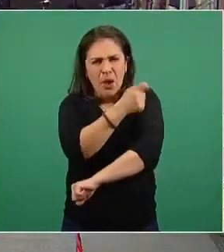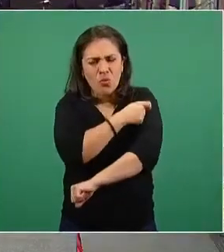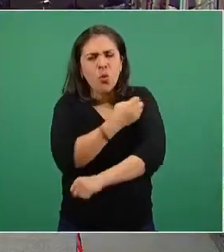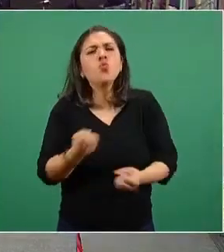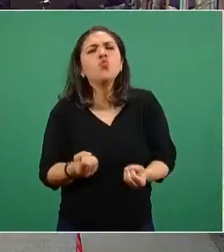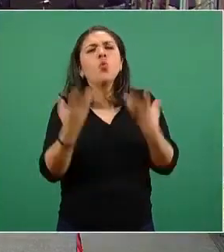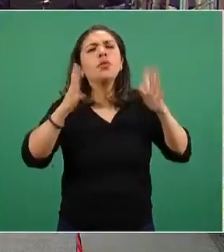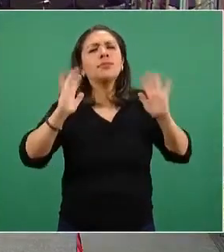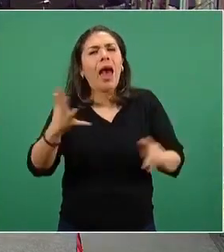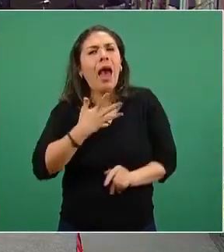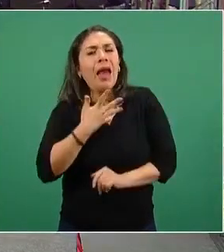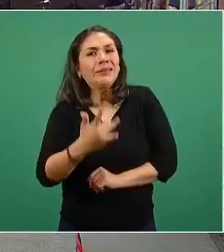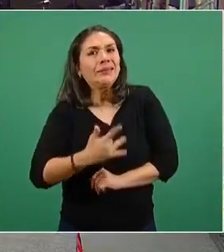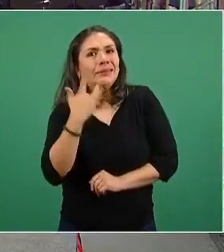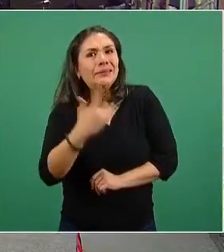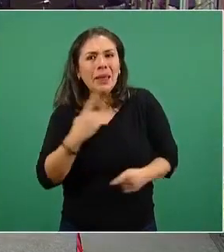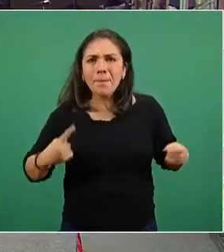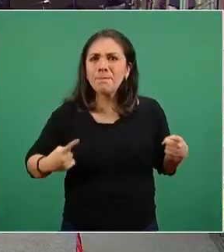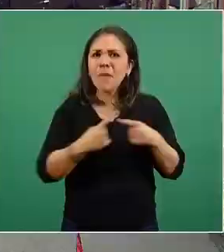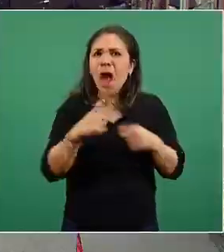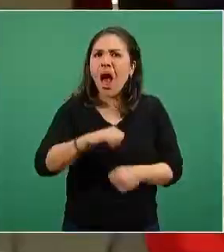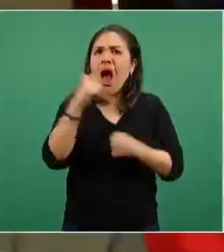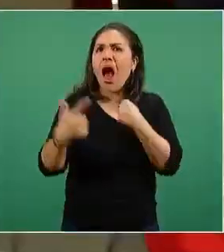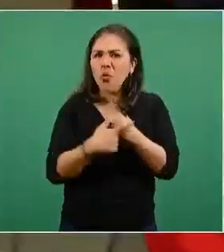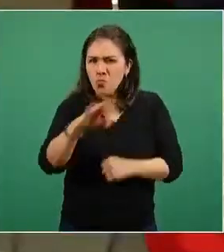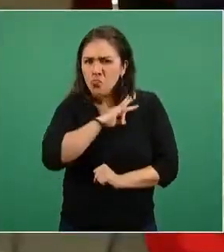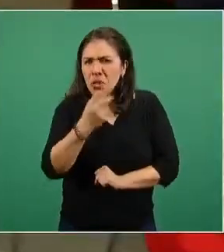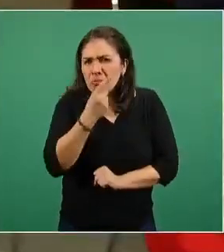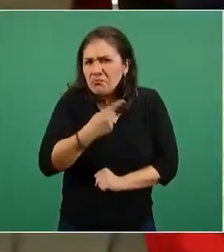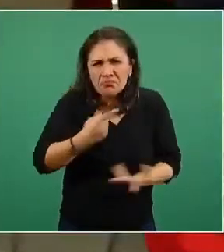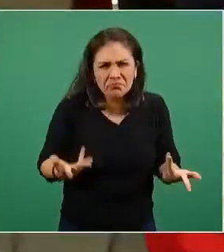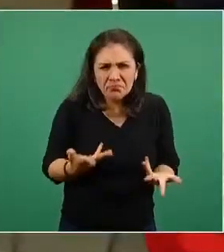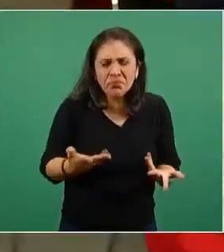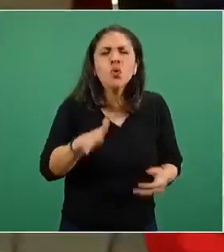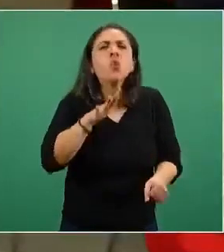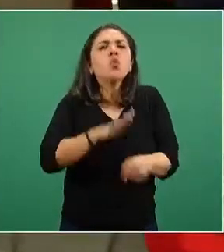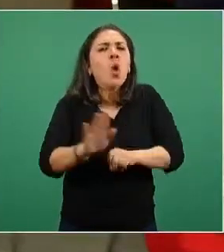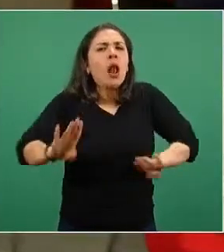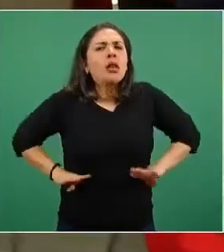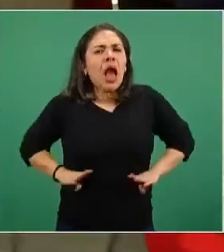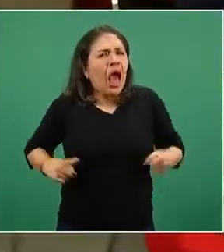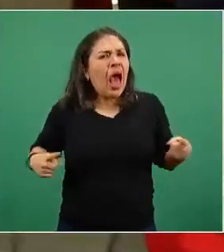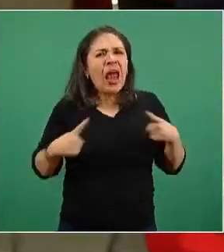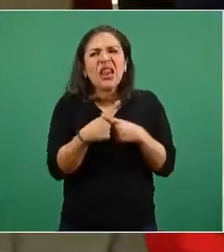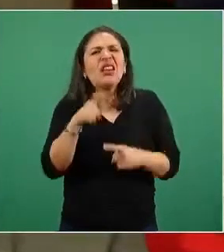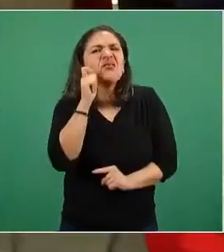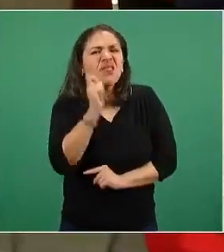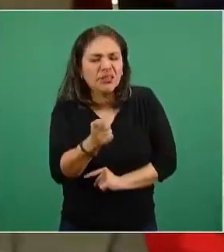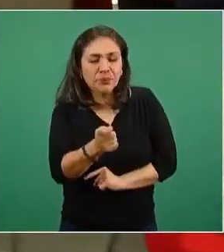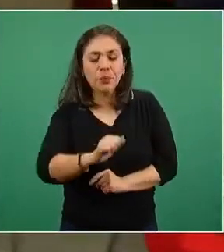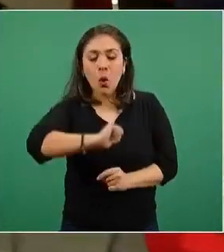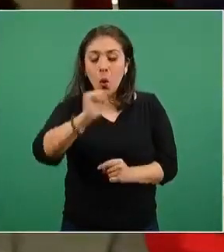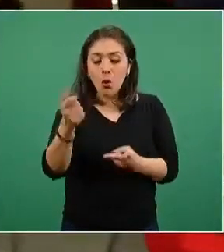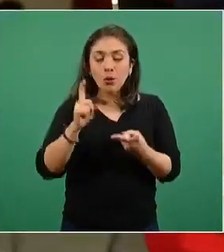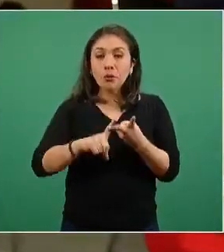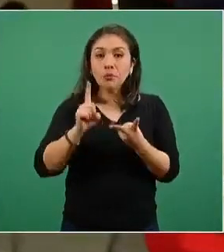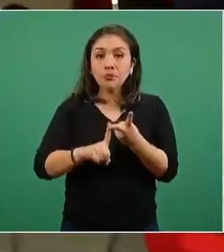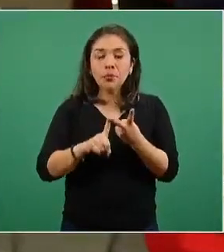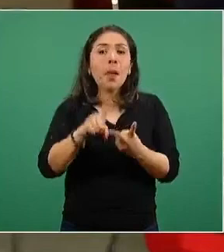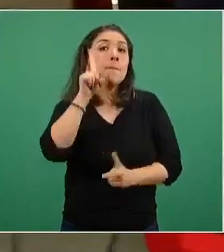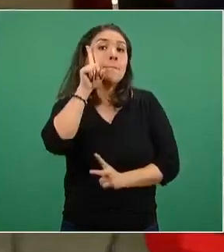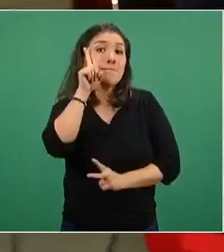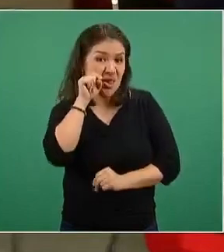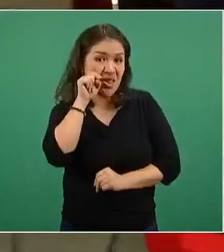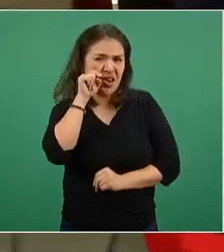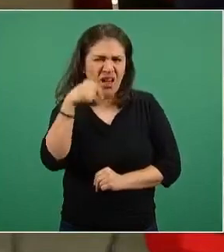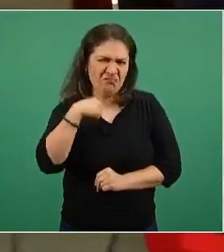han presentado reacciones alérgicas? Si nos puede comentar, y de qué tipo han sido. También, mañana